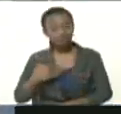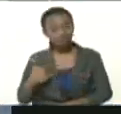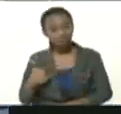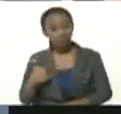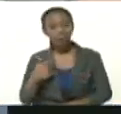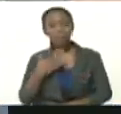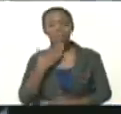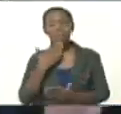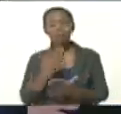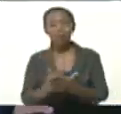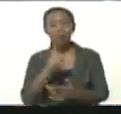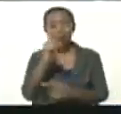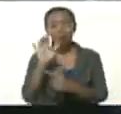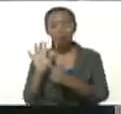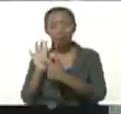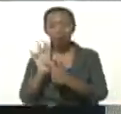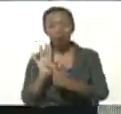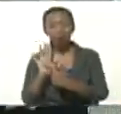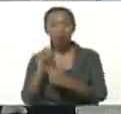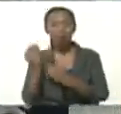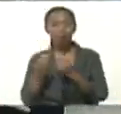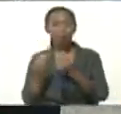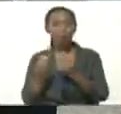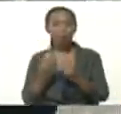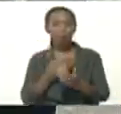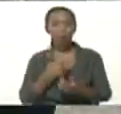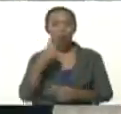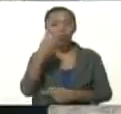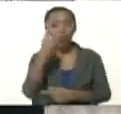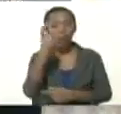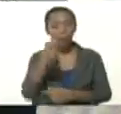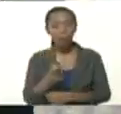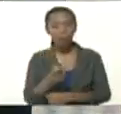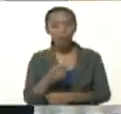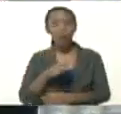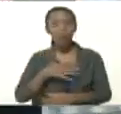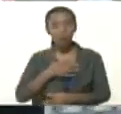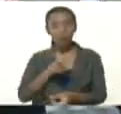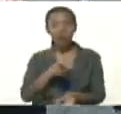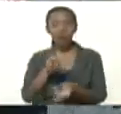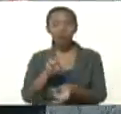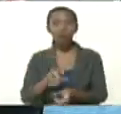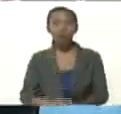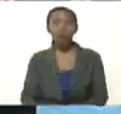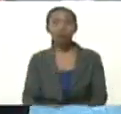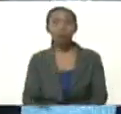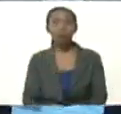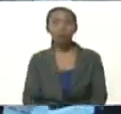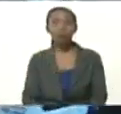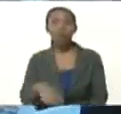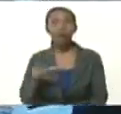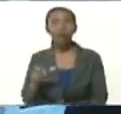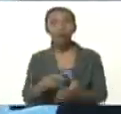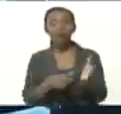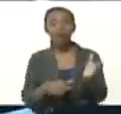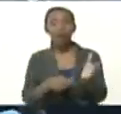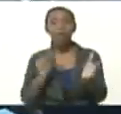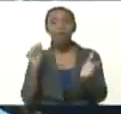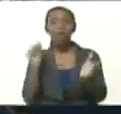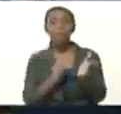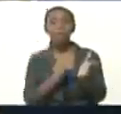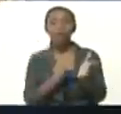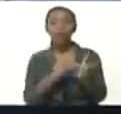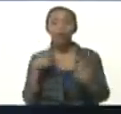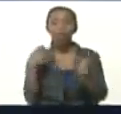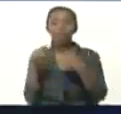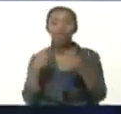permítame hacer una demostración al presidente. Una persona puede cobrar... Este aparatico que está aquí, ¿cómo se llama? Punto de venta Petro. Punto